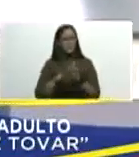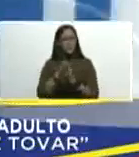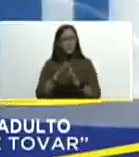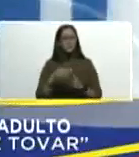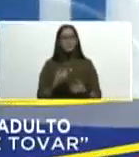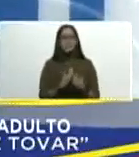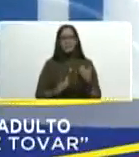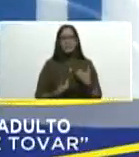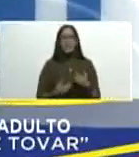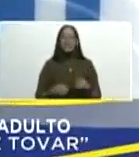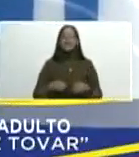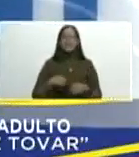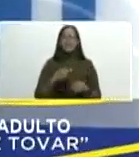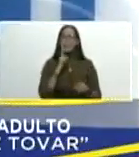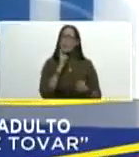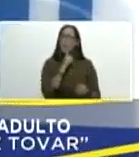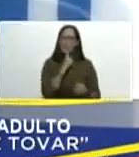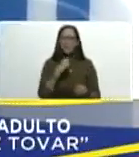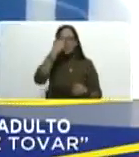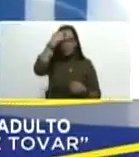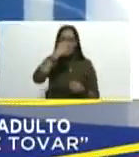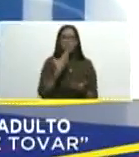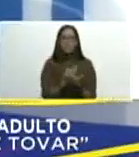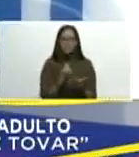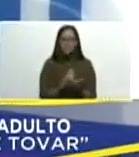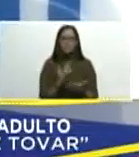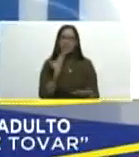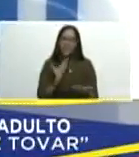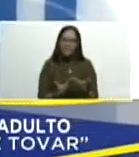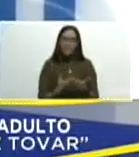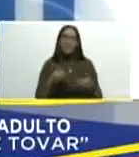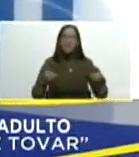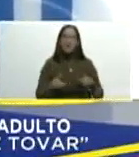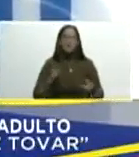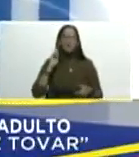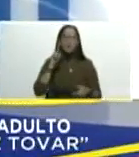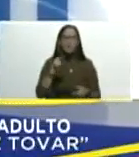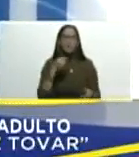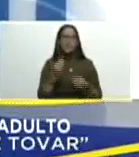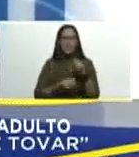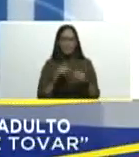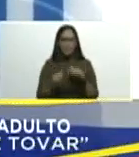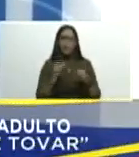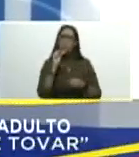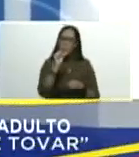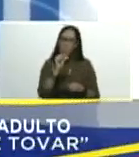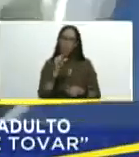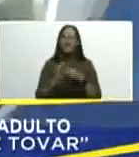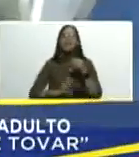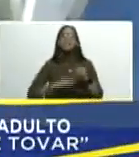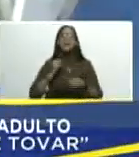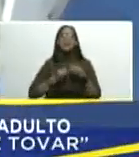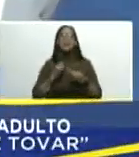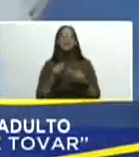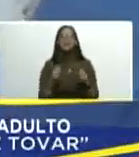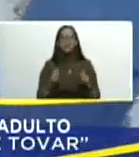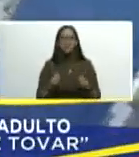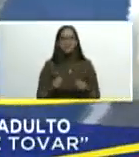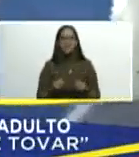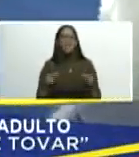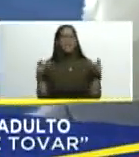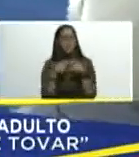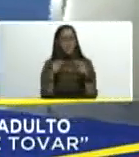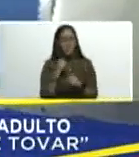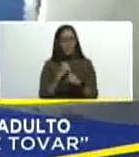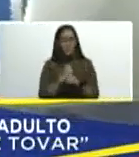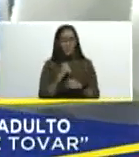Estamos en nombre, quiero agradecerle, en nombre del pueblo del estado de Monagas, el esfuerzo que usted viene haciendo, que con muy poco estamos haciendo mucho. Aquí está su equipo de trabajo,